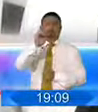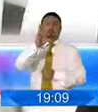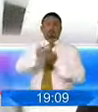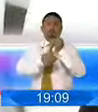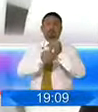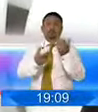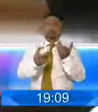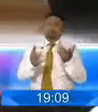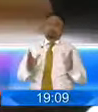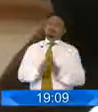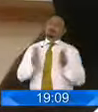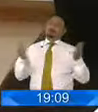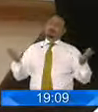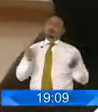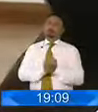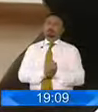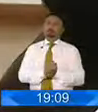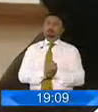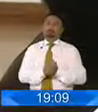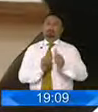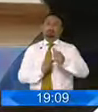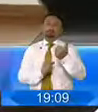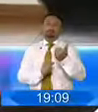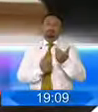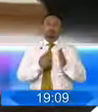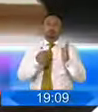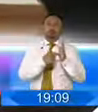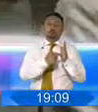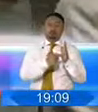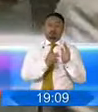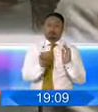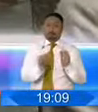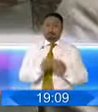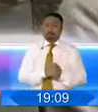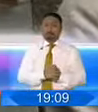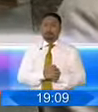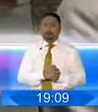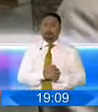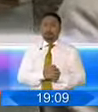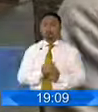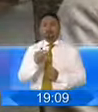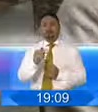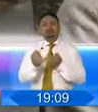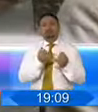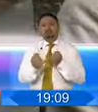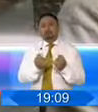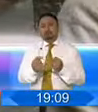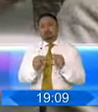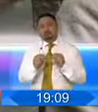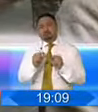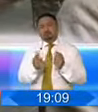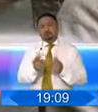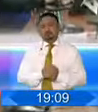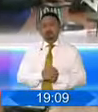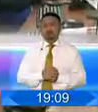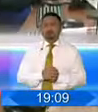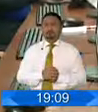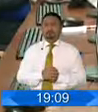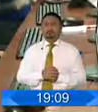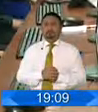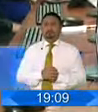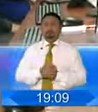Es bastante. Mientras para otros, el costo del tributo no aumentó. Centavos más o menos de diferencia. No hay mucho.